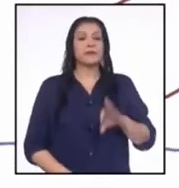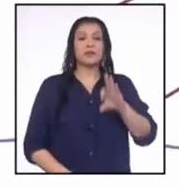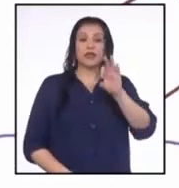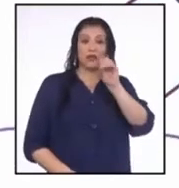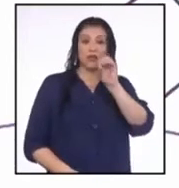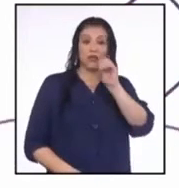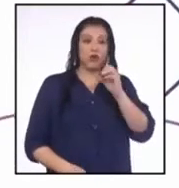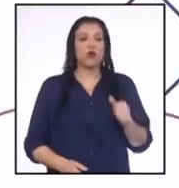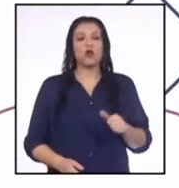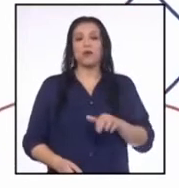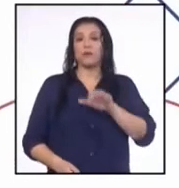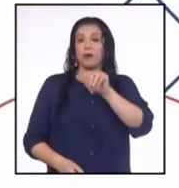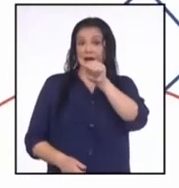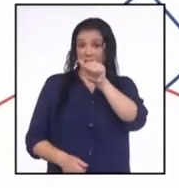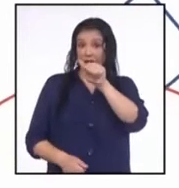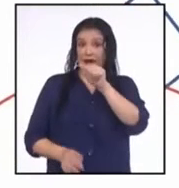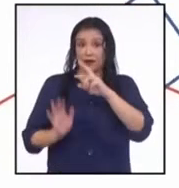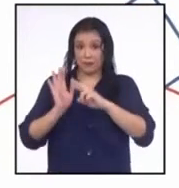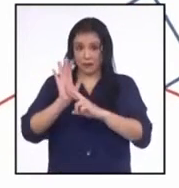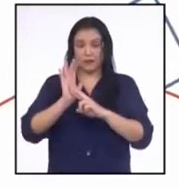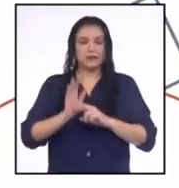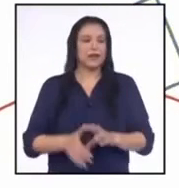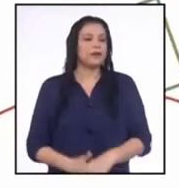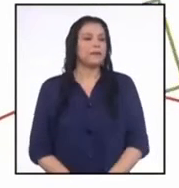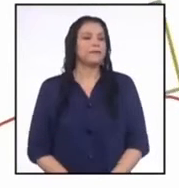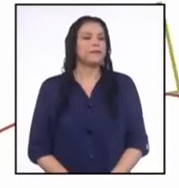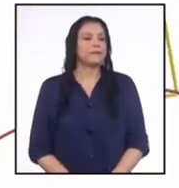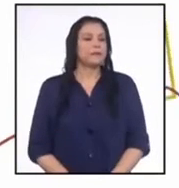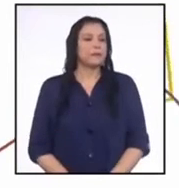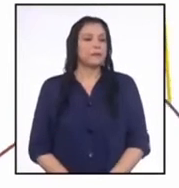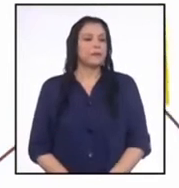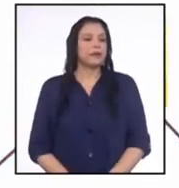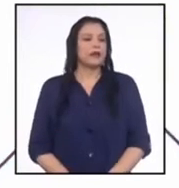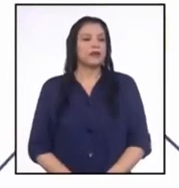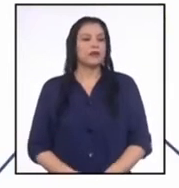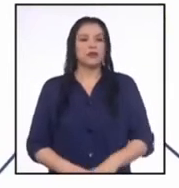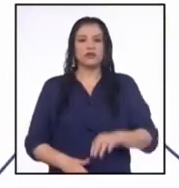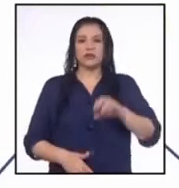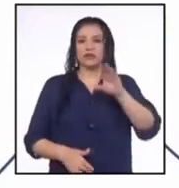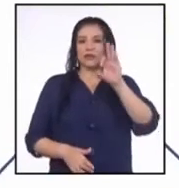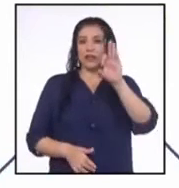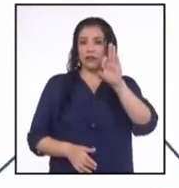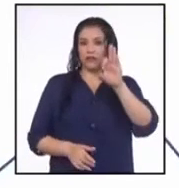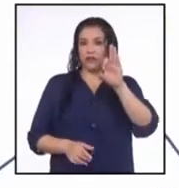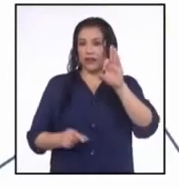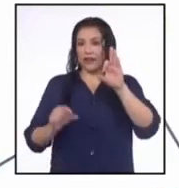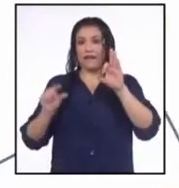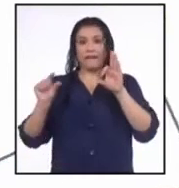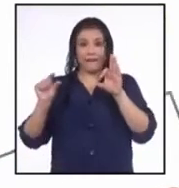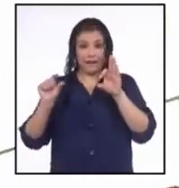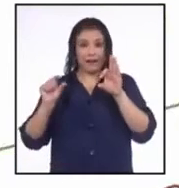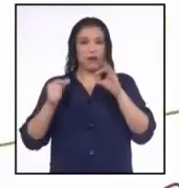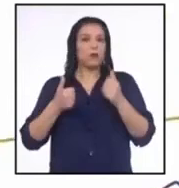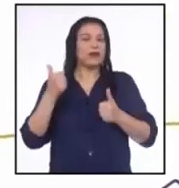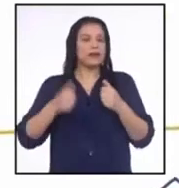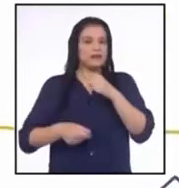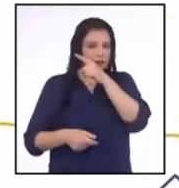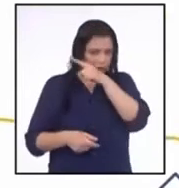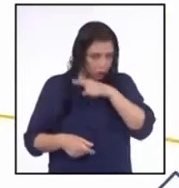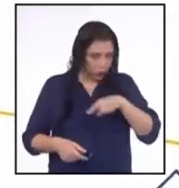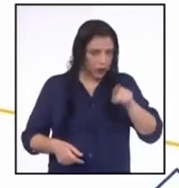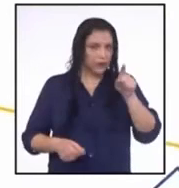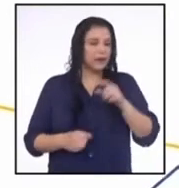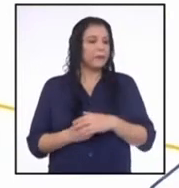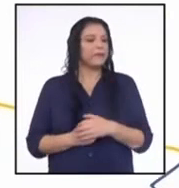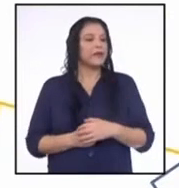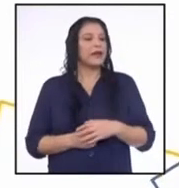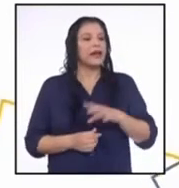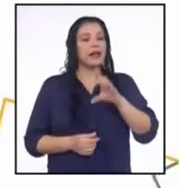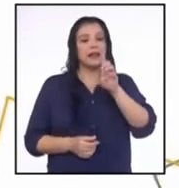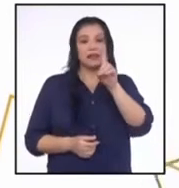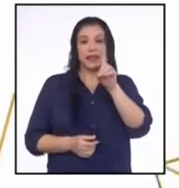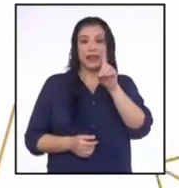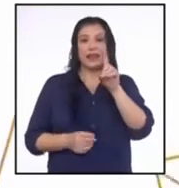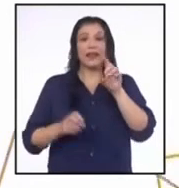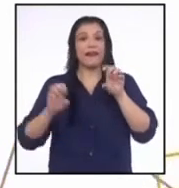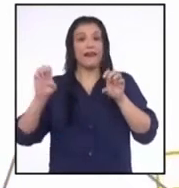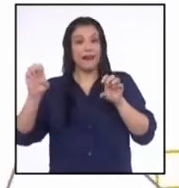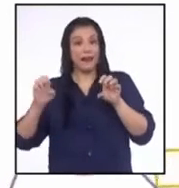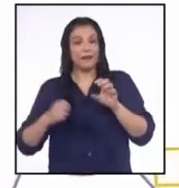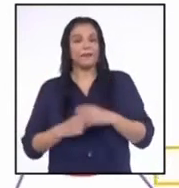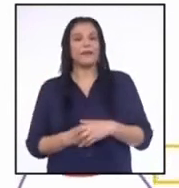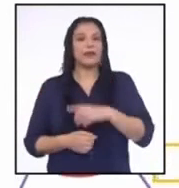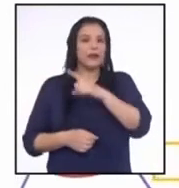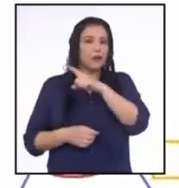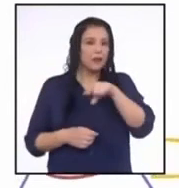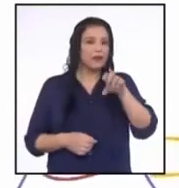el punto A, el segmento FG viene a ser la cuerda, el segmento DE, la cuerda